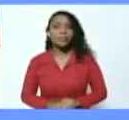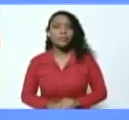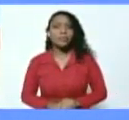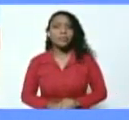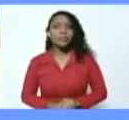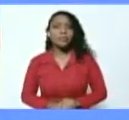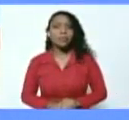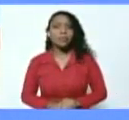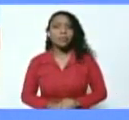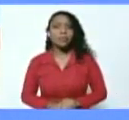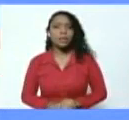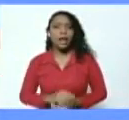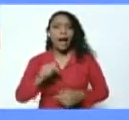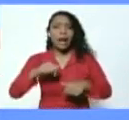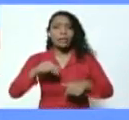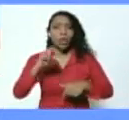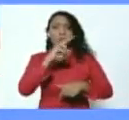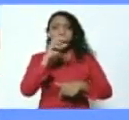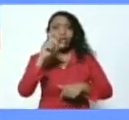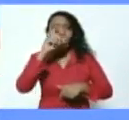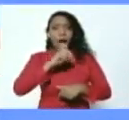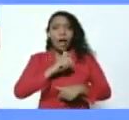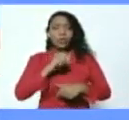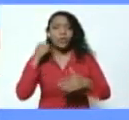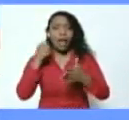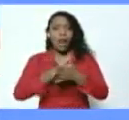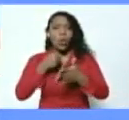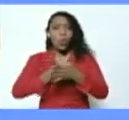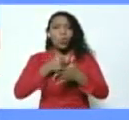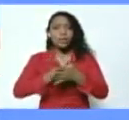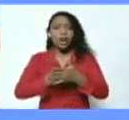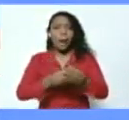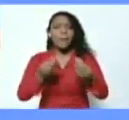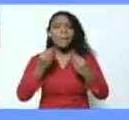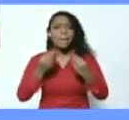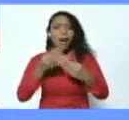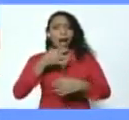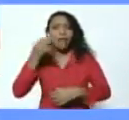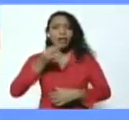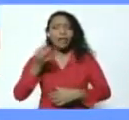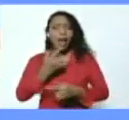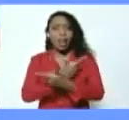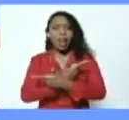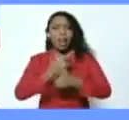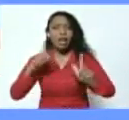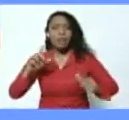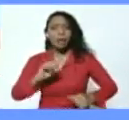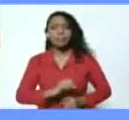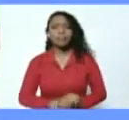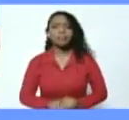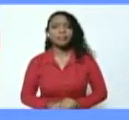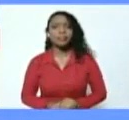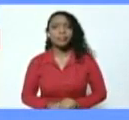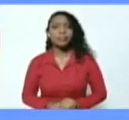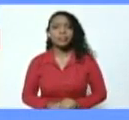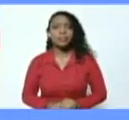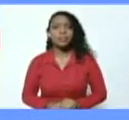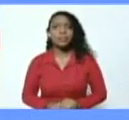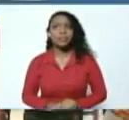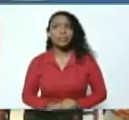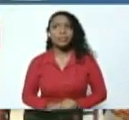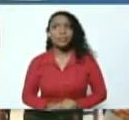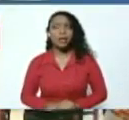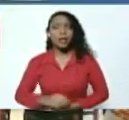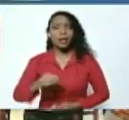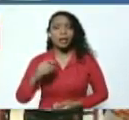en estos 200 años de lucha para la verdadera libertad y soberanía